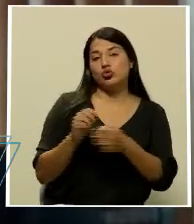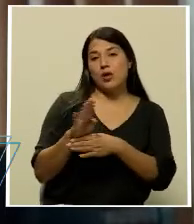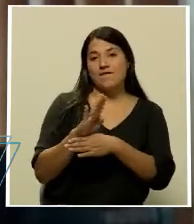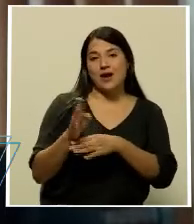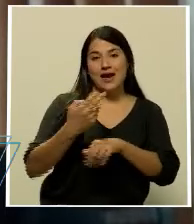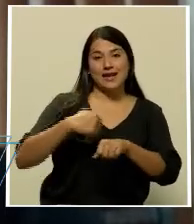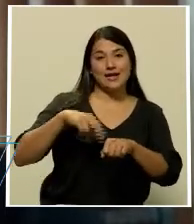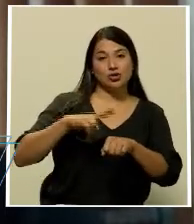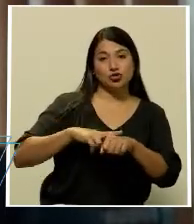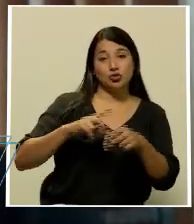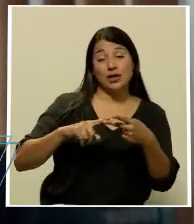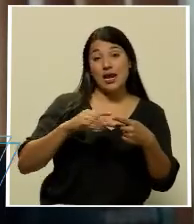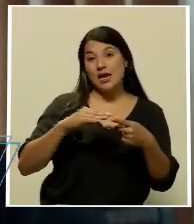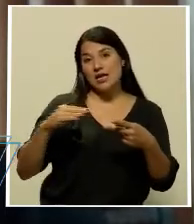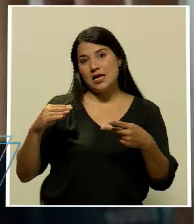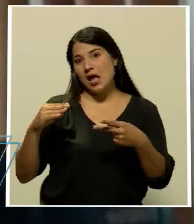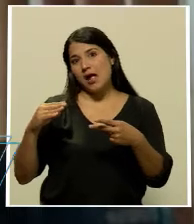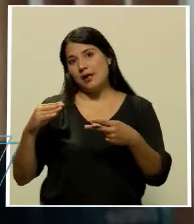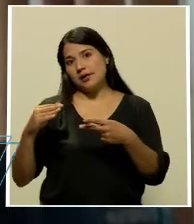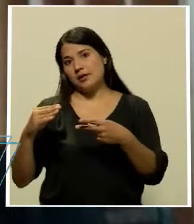y de banca multilateral.